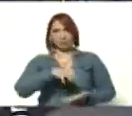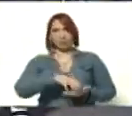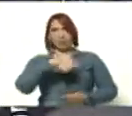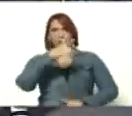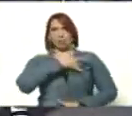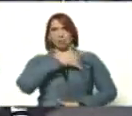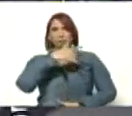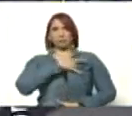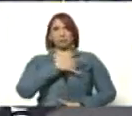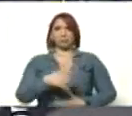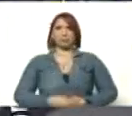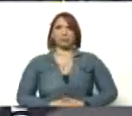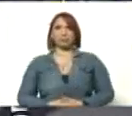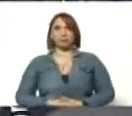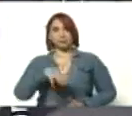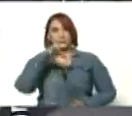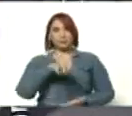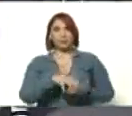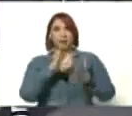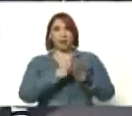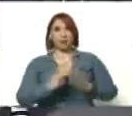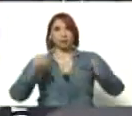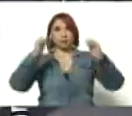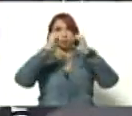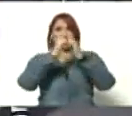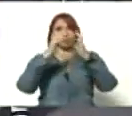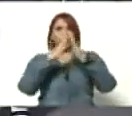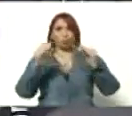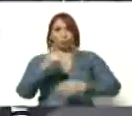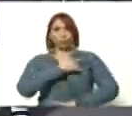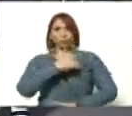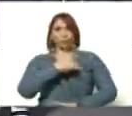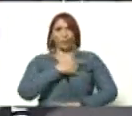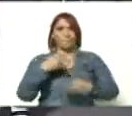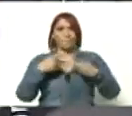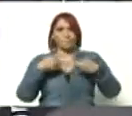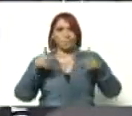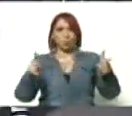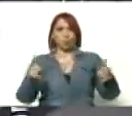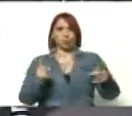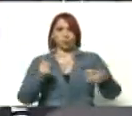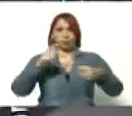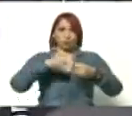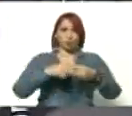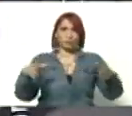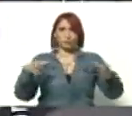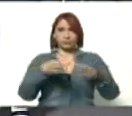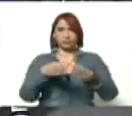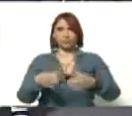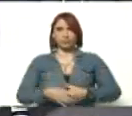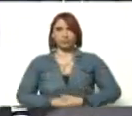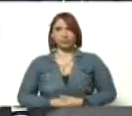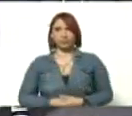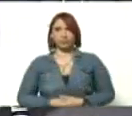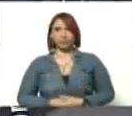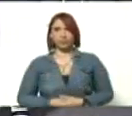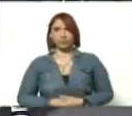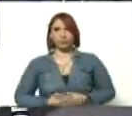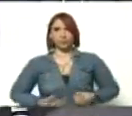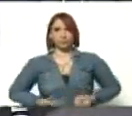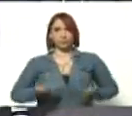Universitaria del Estado Anzuategui, todas las universidades públicas que conformamos este cuerpo colegiado. Le damos